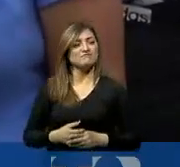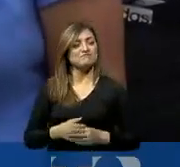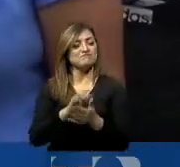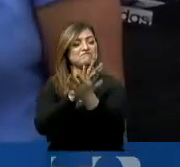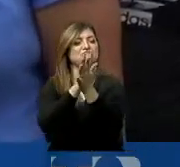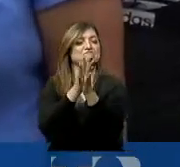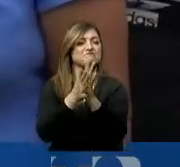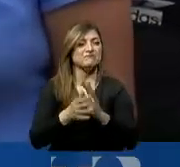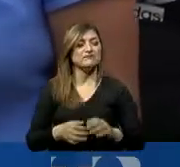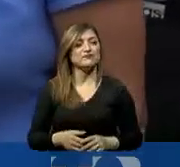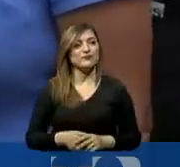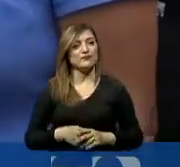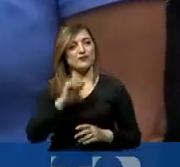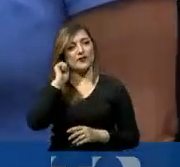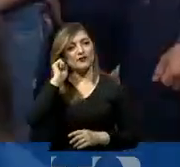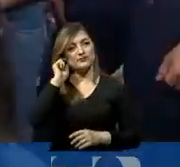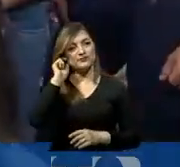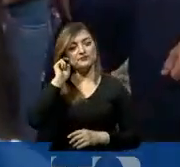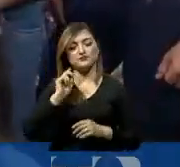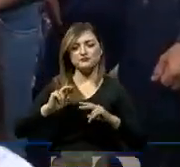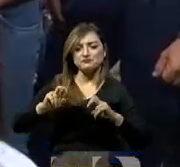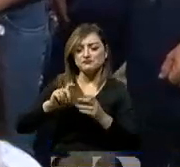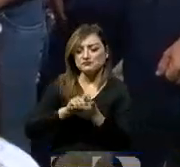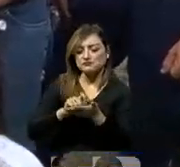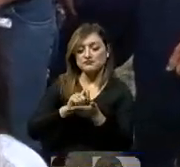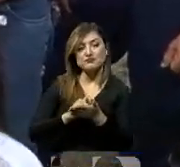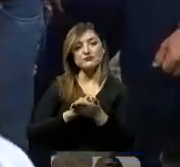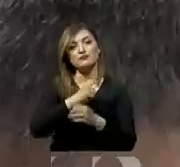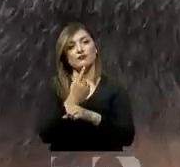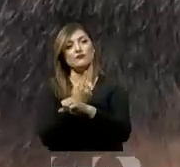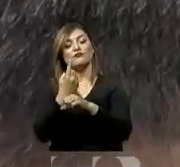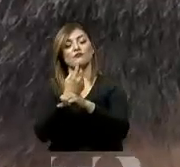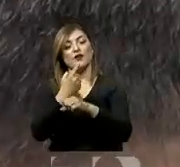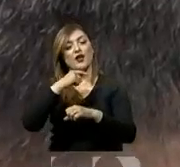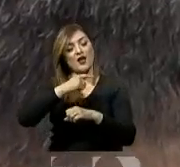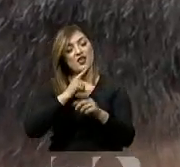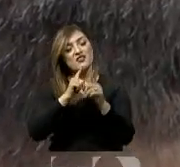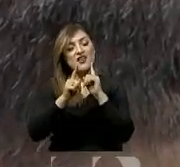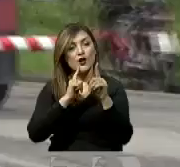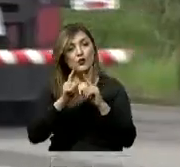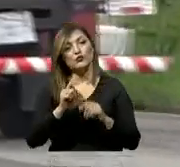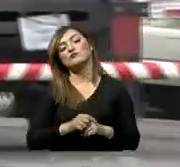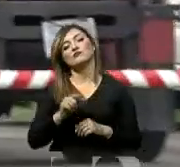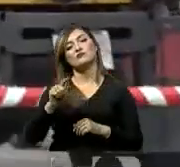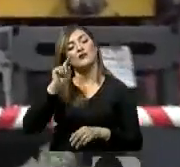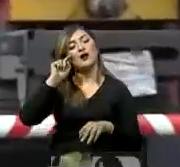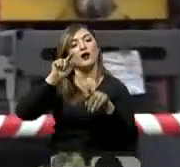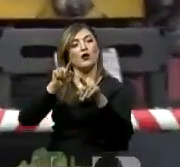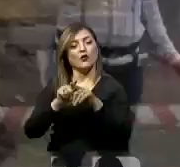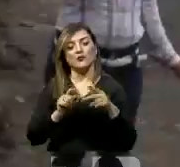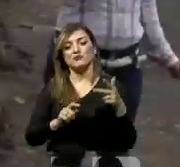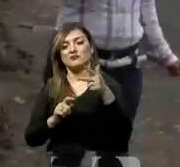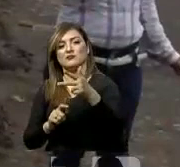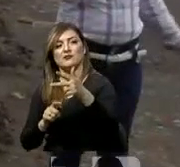nosotros haciendo el levantamiento de la información. Tras horas de diálogo se firmó un acuerdo en el que se estableció el retorno del producto a su ciudad de